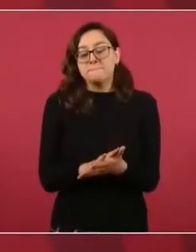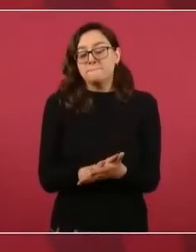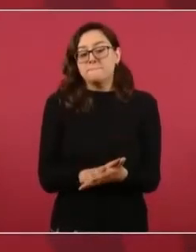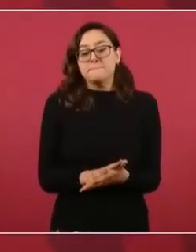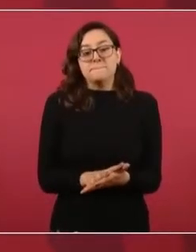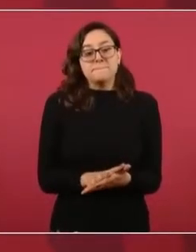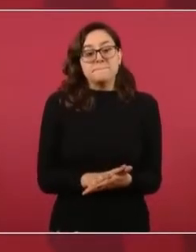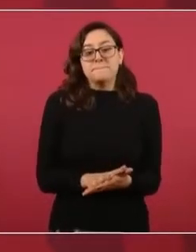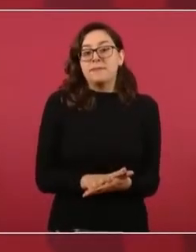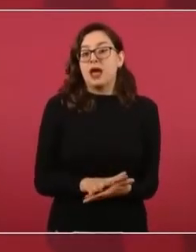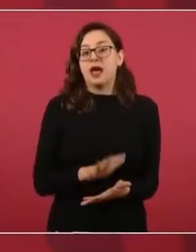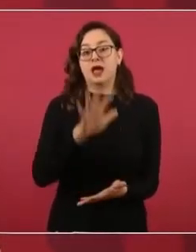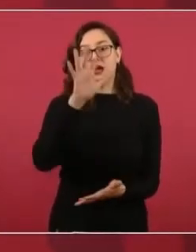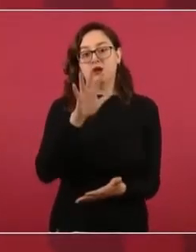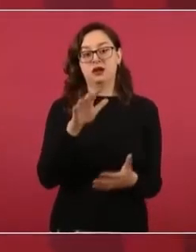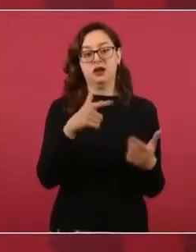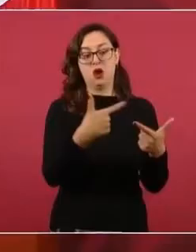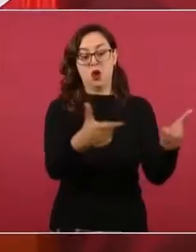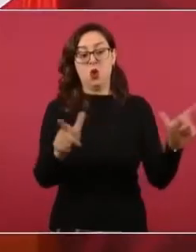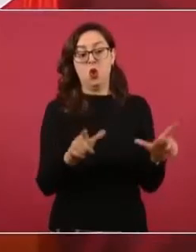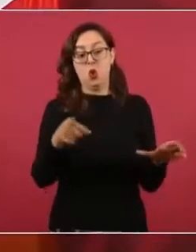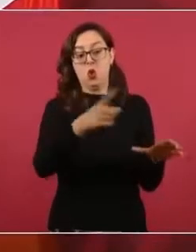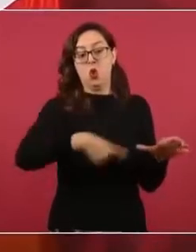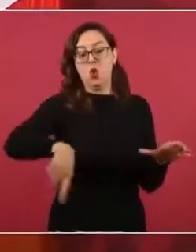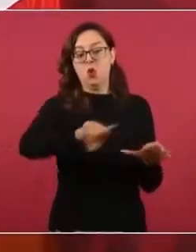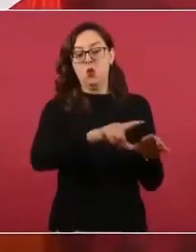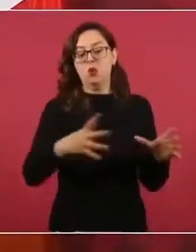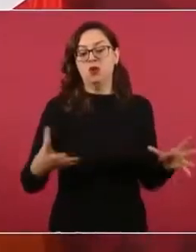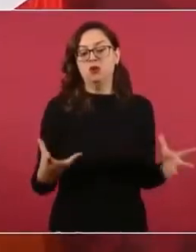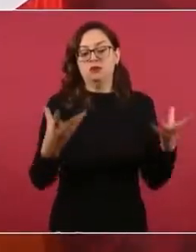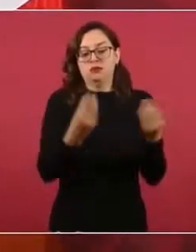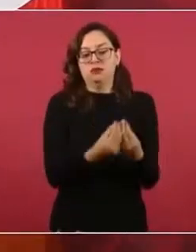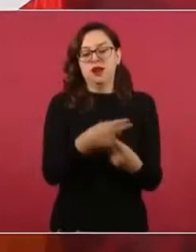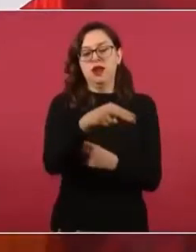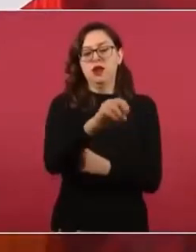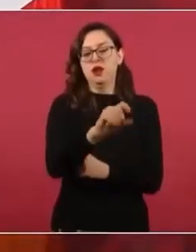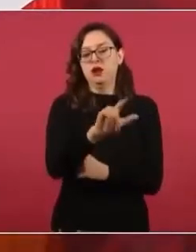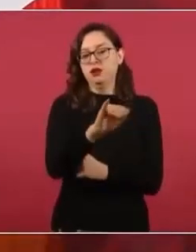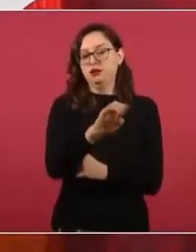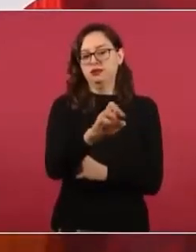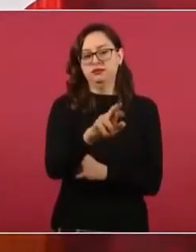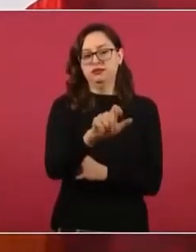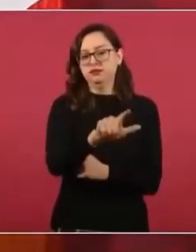del grupo dominante durante el periodo neoliberal.